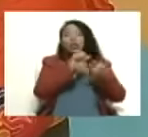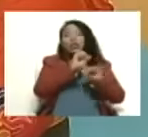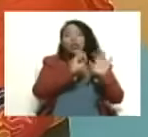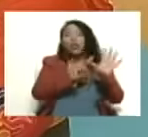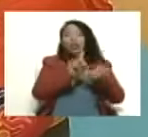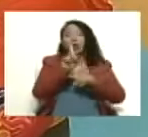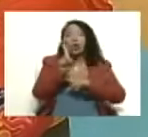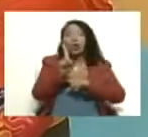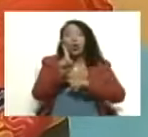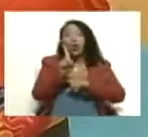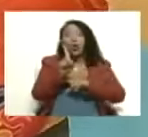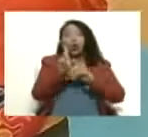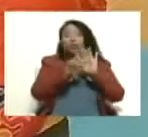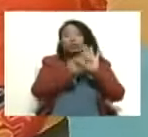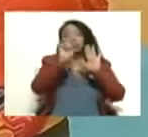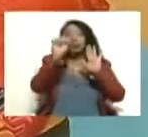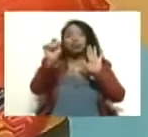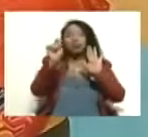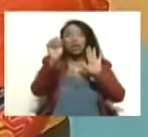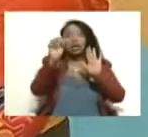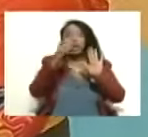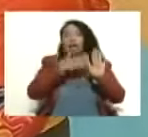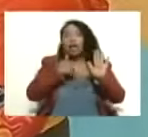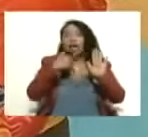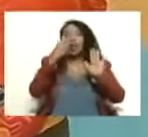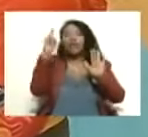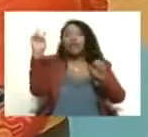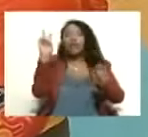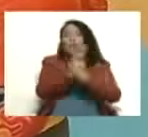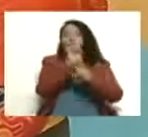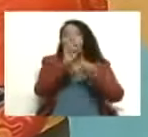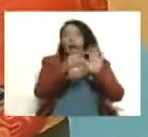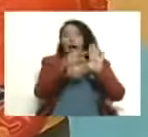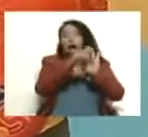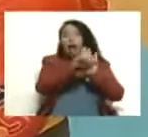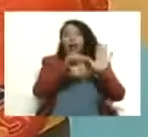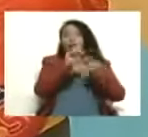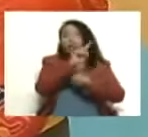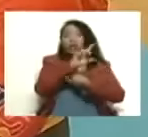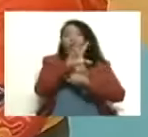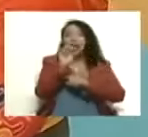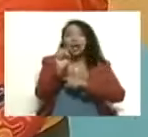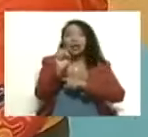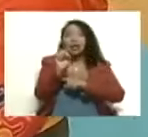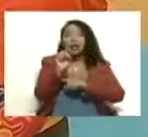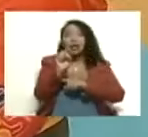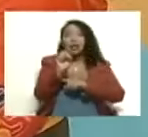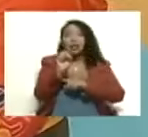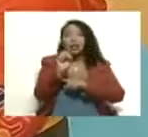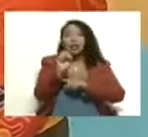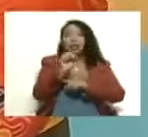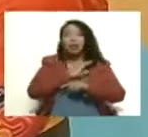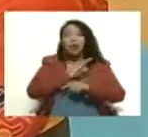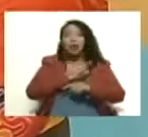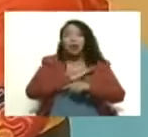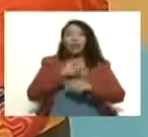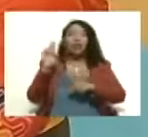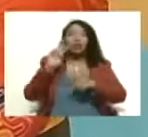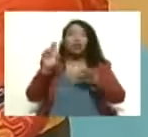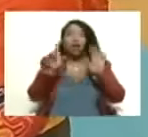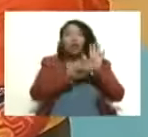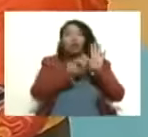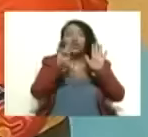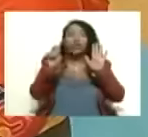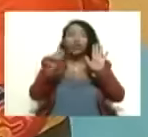Constitución de la República bolivariana de Venezuela que se Viole el artículo 130 de la Constitución de la de la República bolivariana de Venezuela